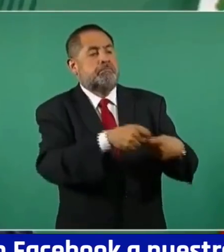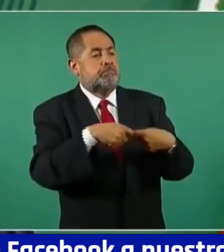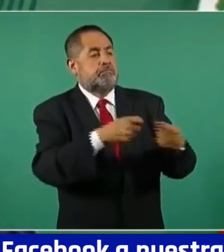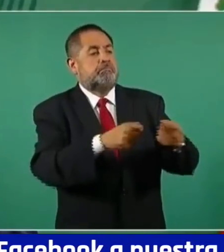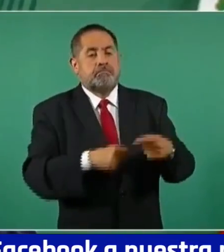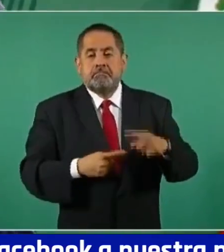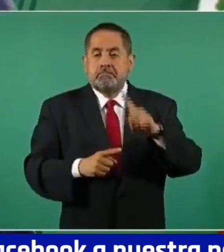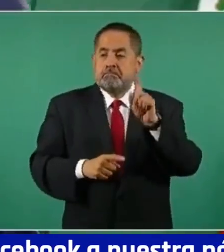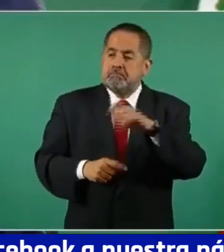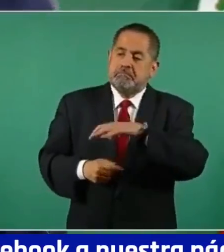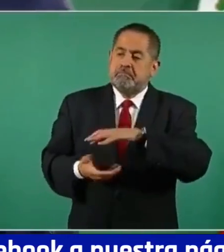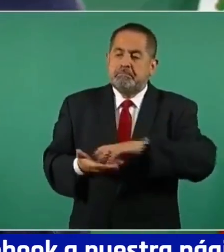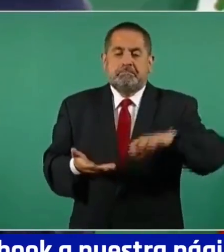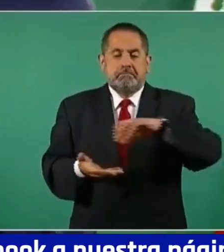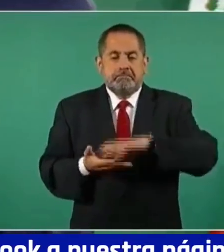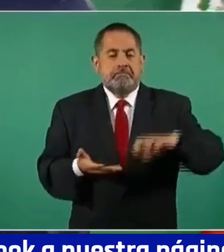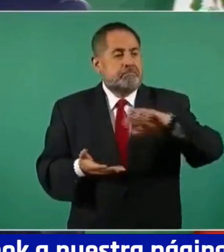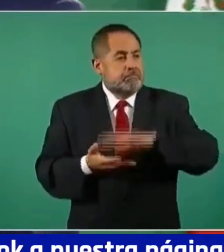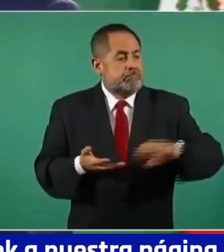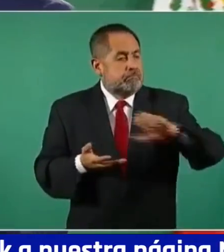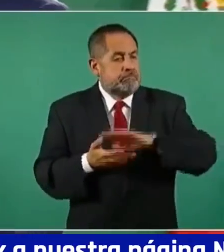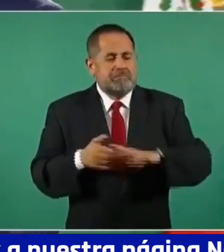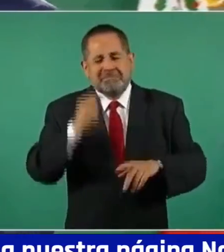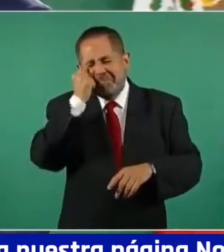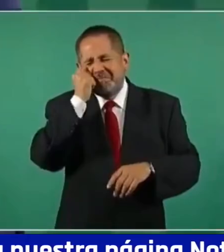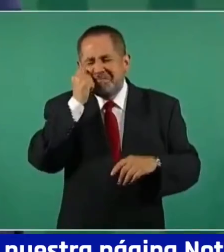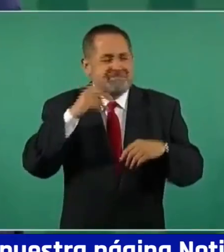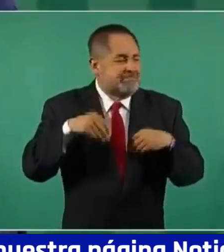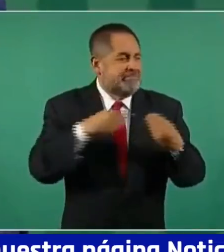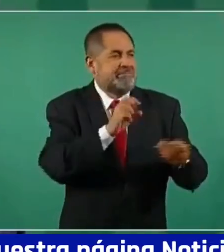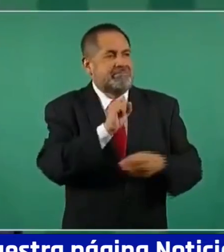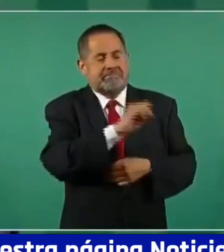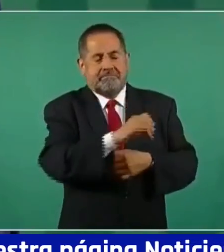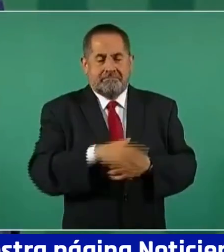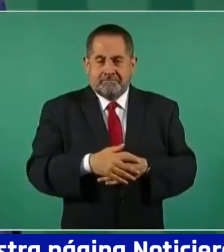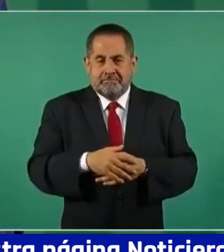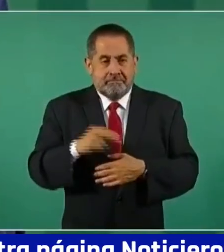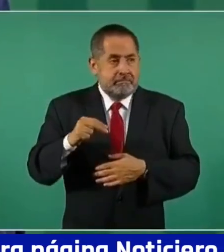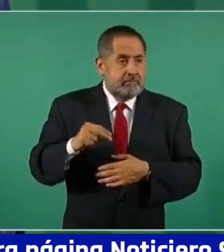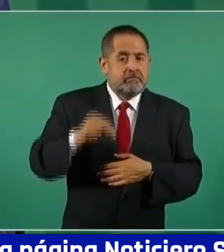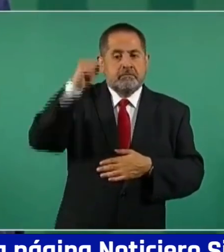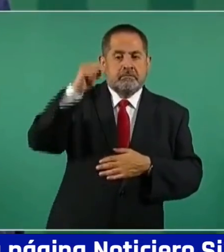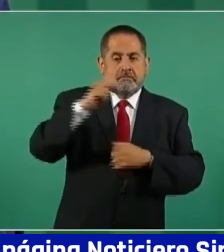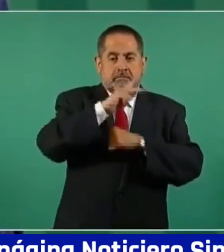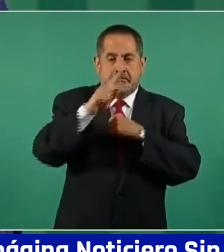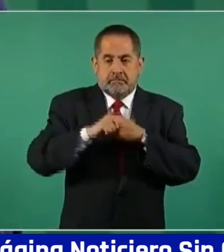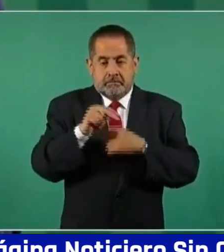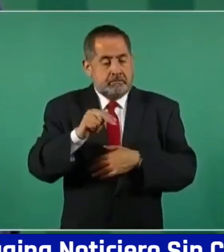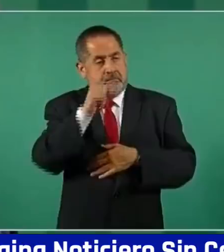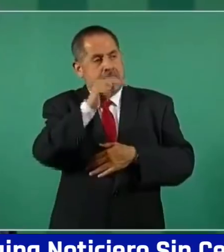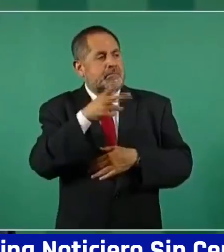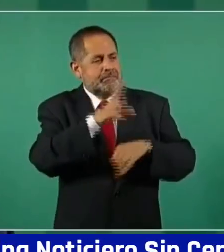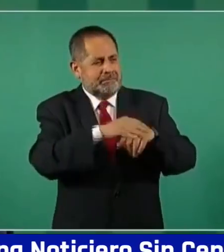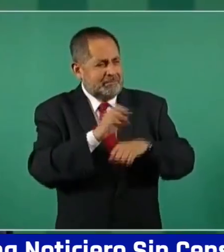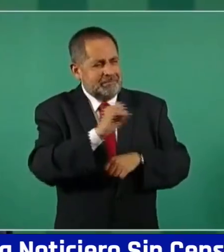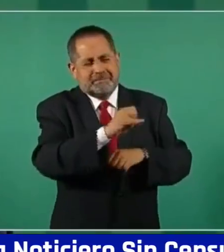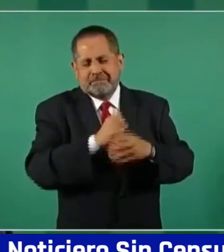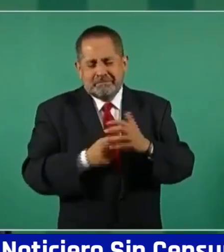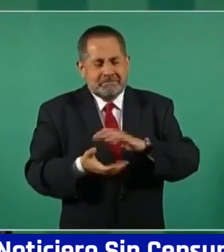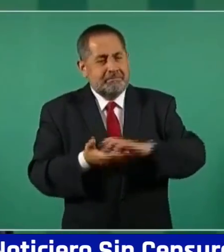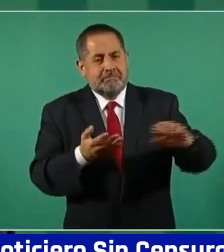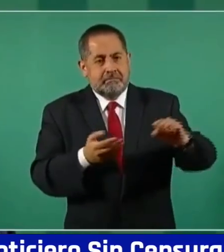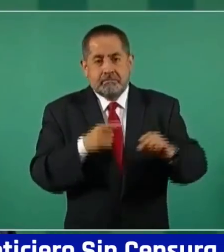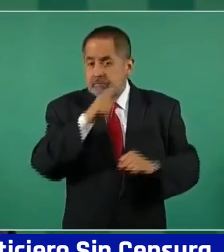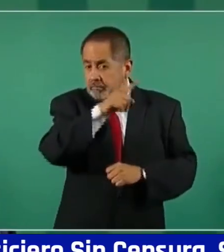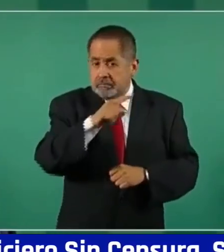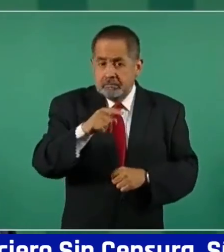para extraer agua en el norte del país, en donde es más escasa el